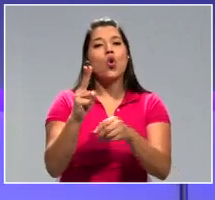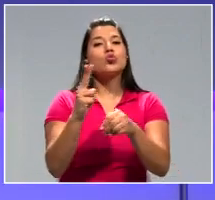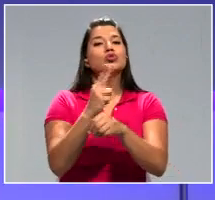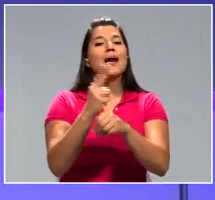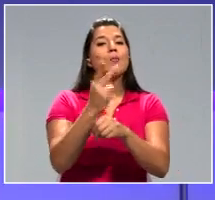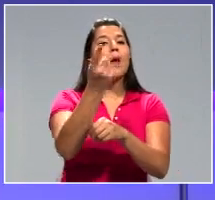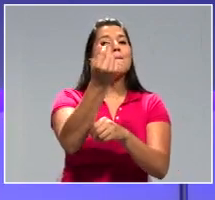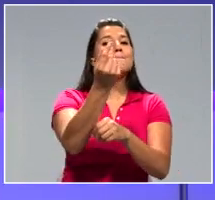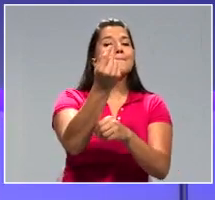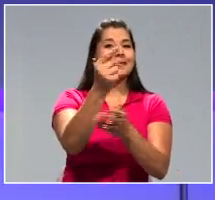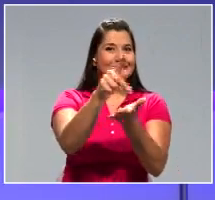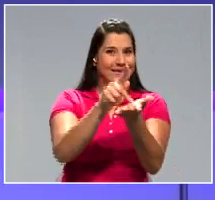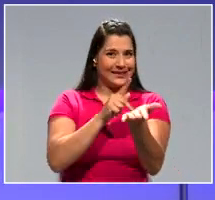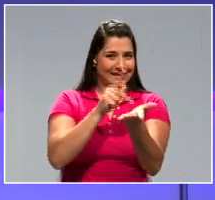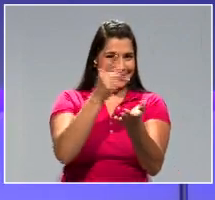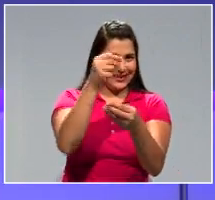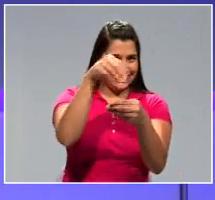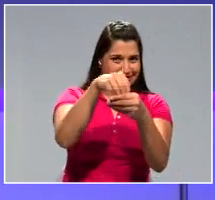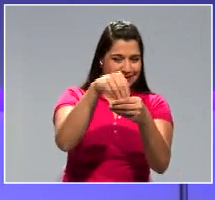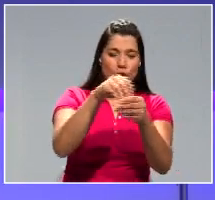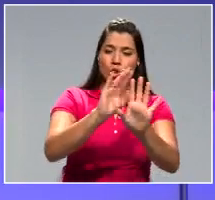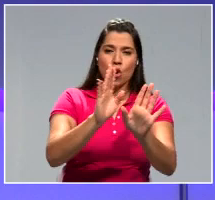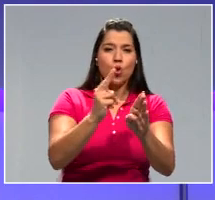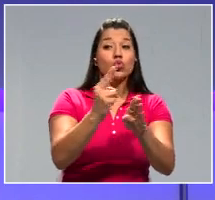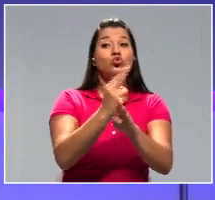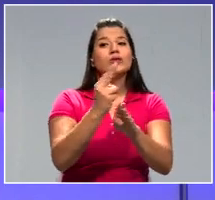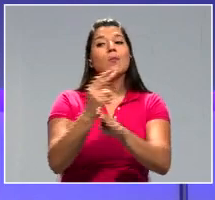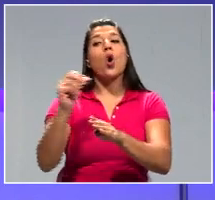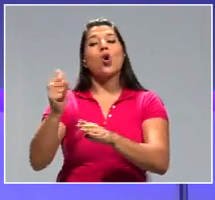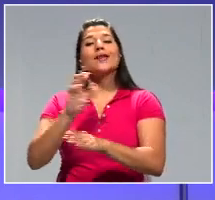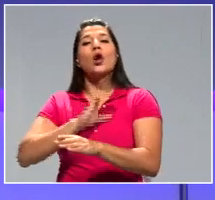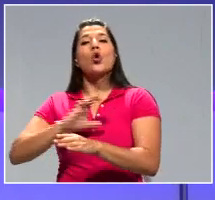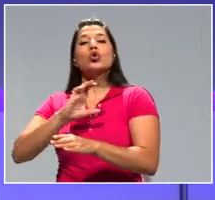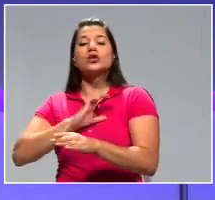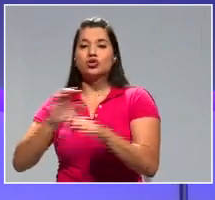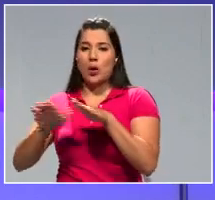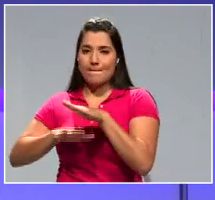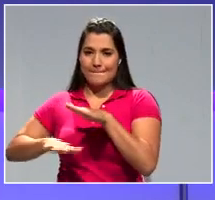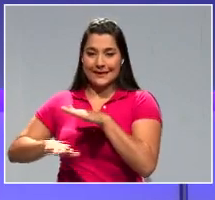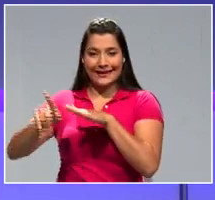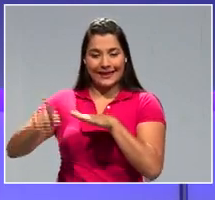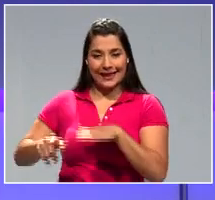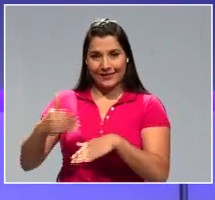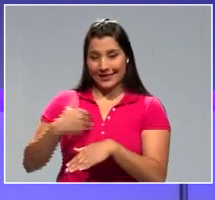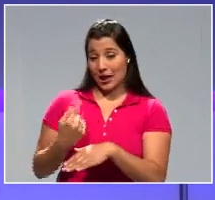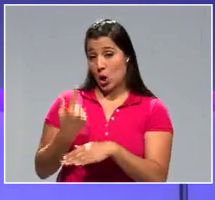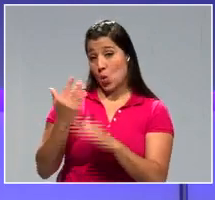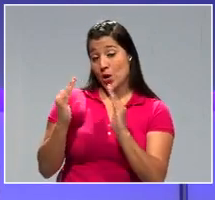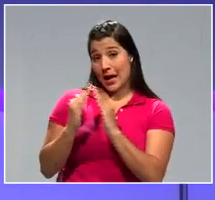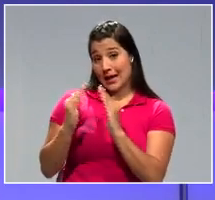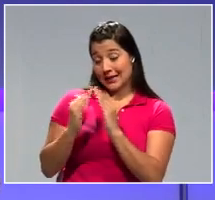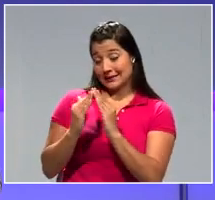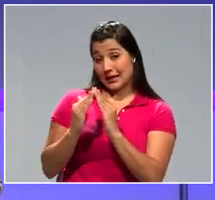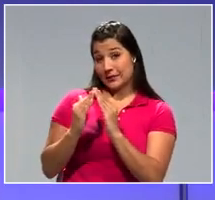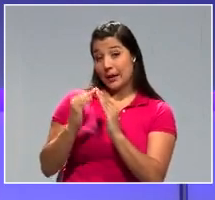de condiciones mínimas básicas que debería tener un hogar, una vivienda para